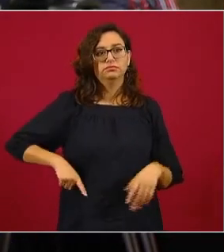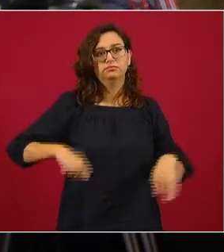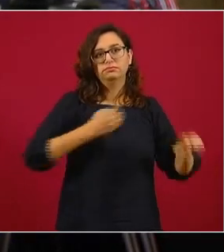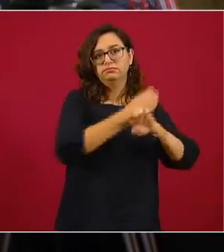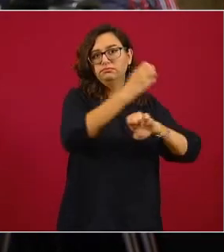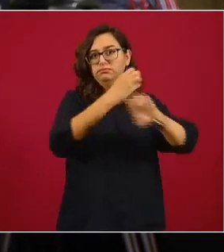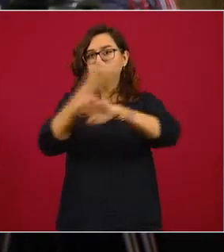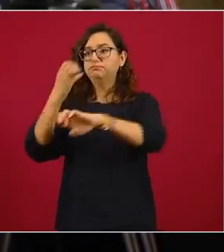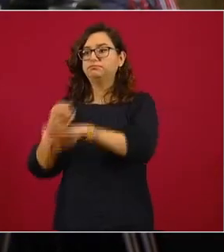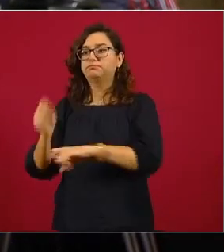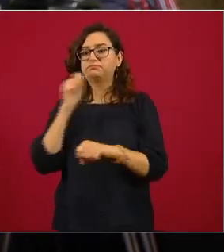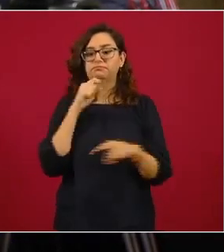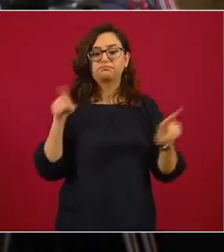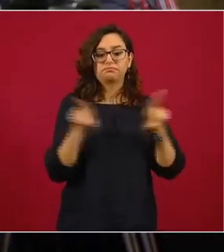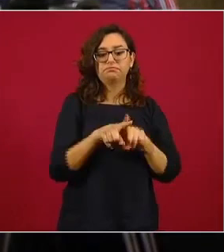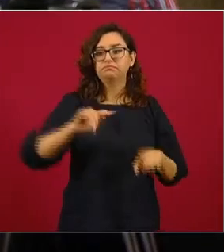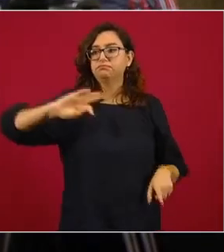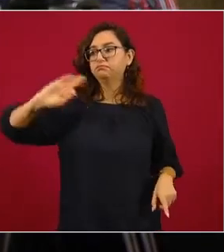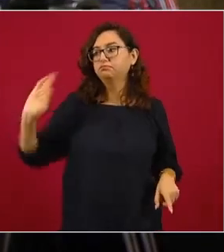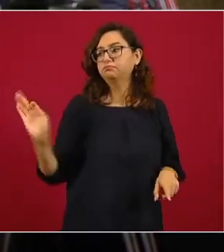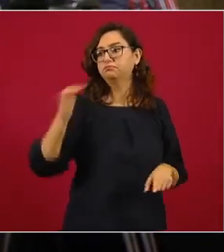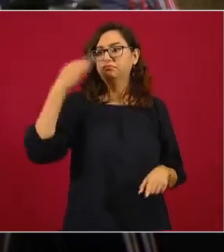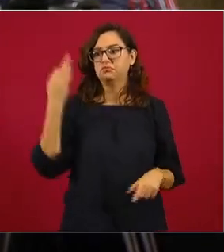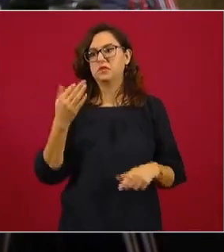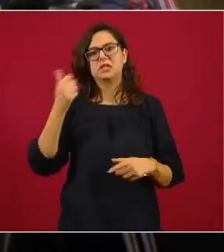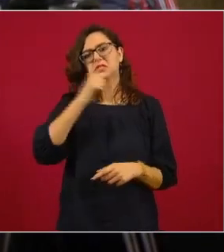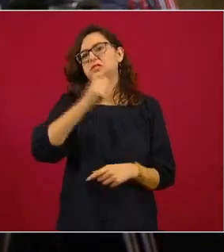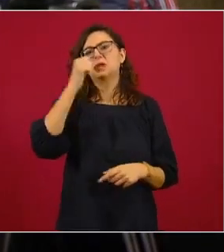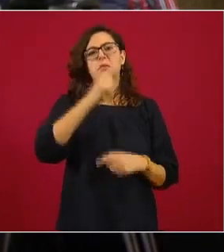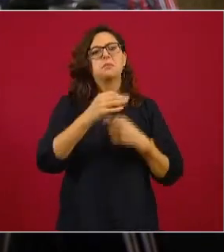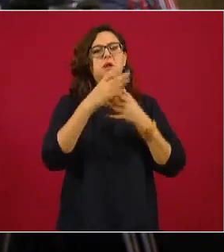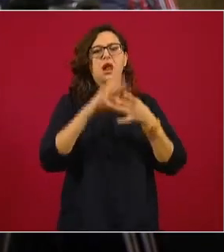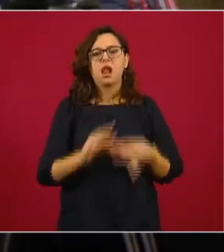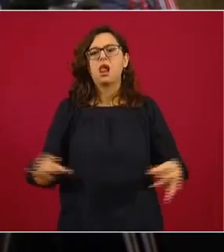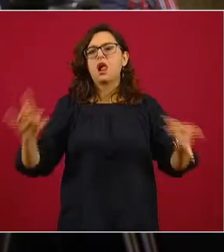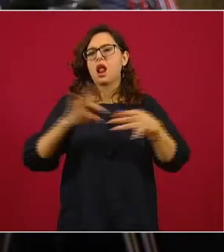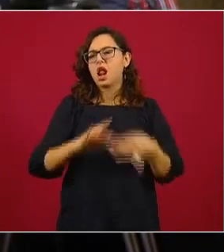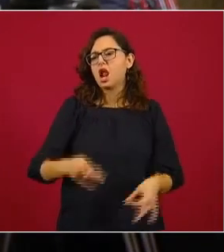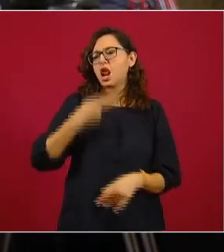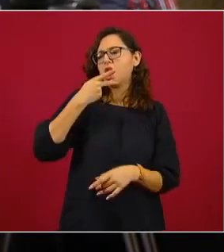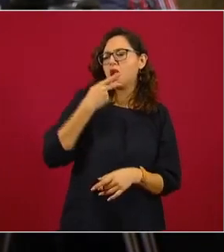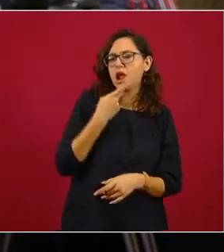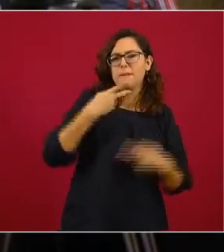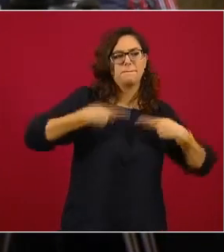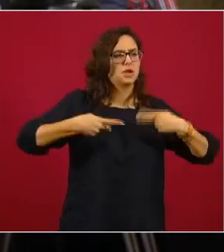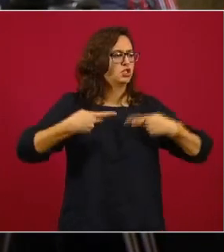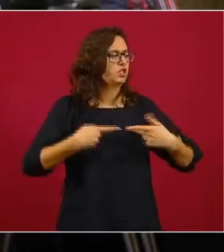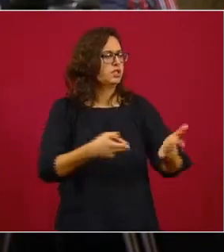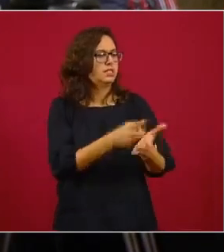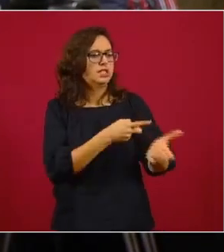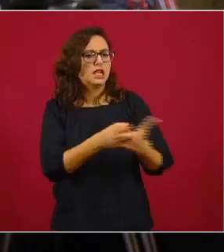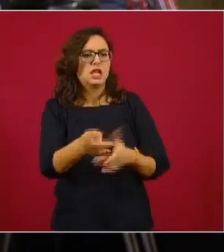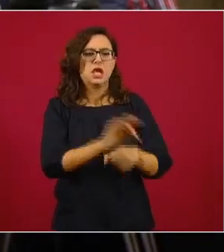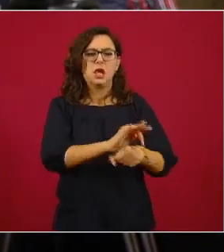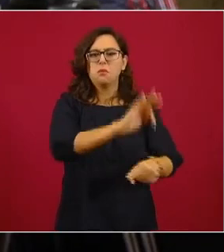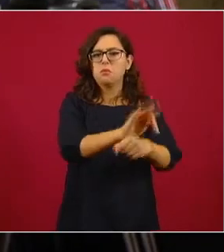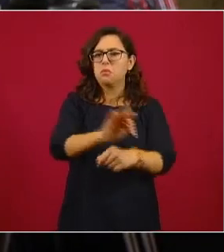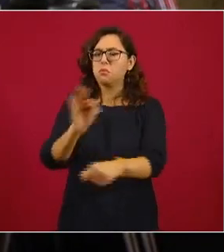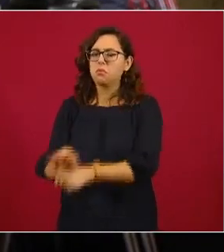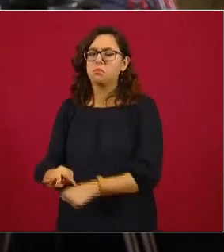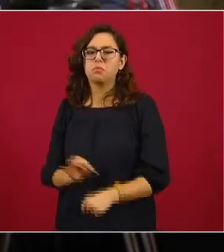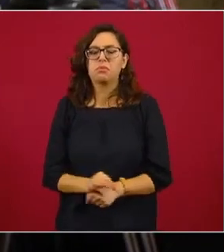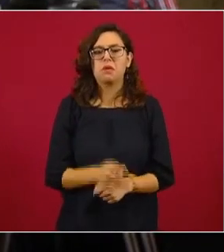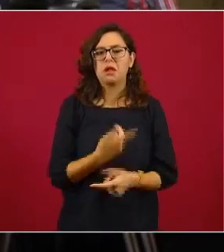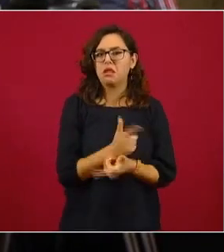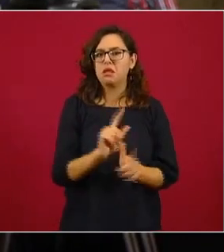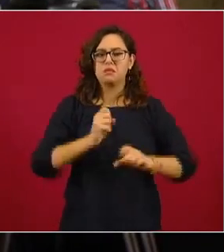y del gobierno federal, pues son la protección de los derechos individuales de los ciudadanos y la libertad de expresión. Pero por el otro, la impunidad permea en